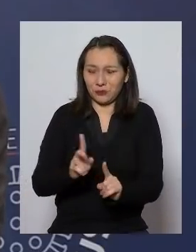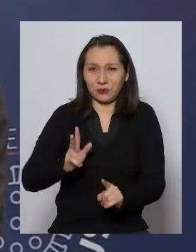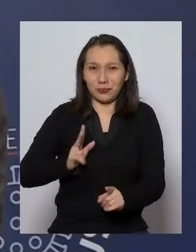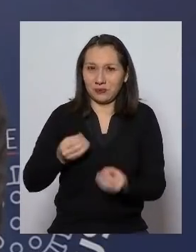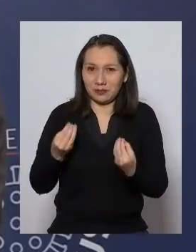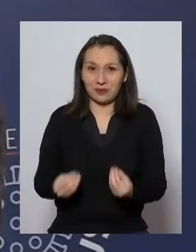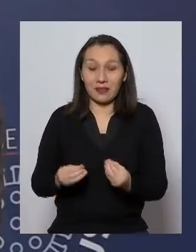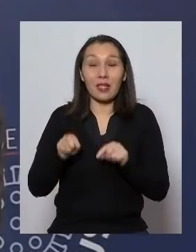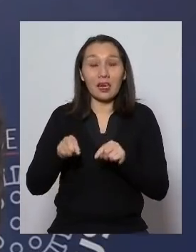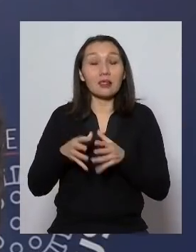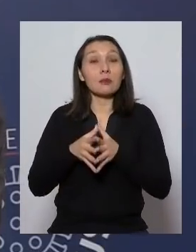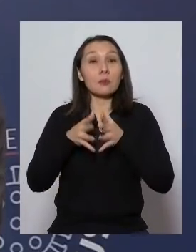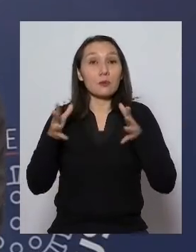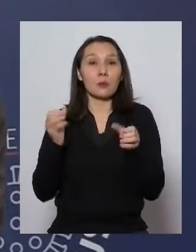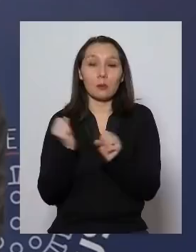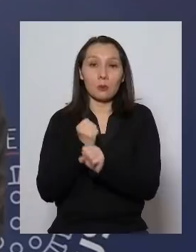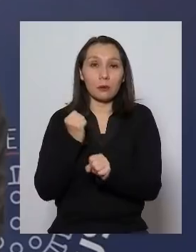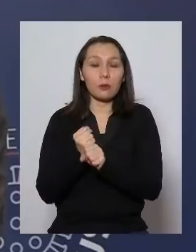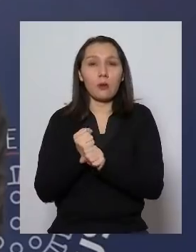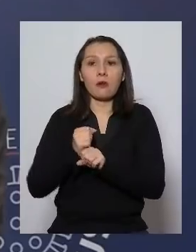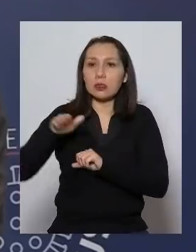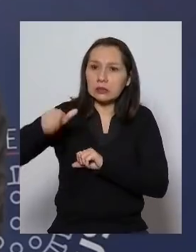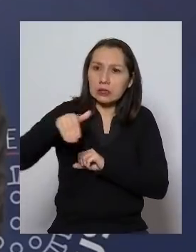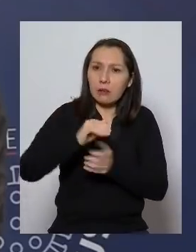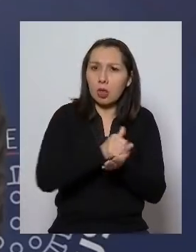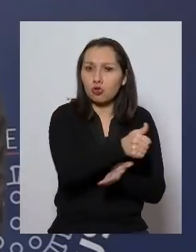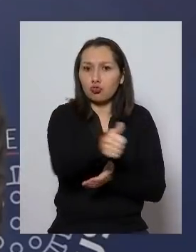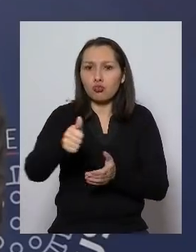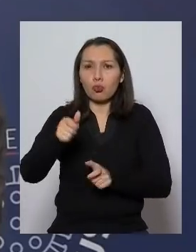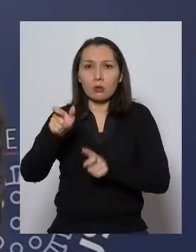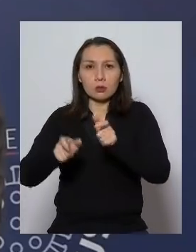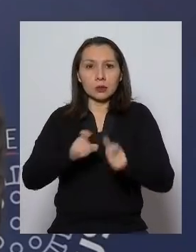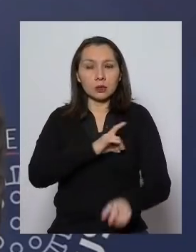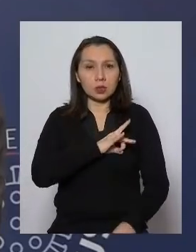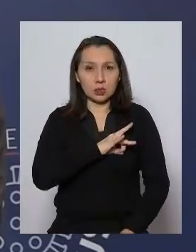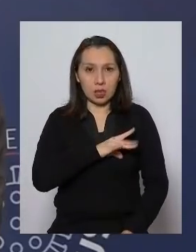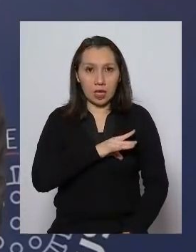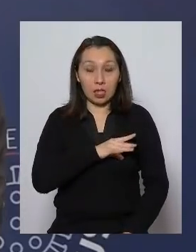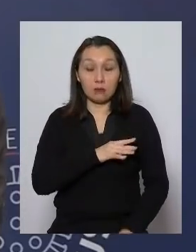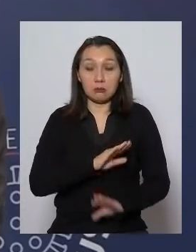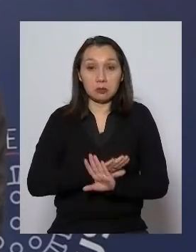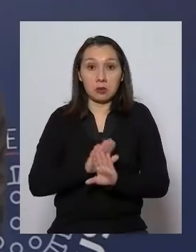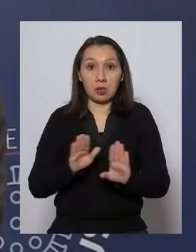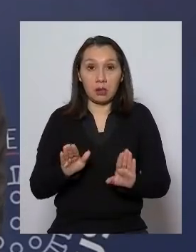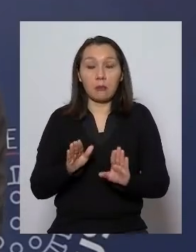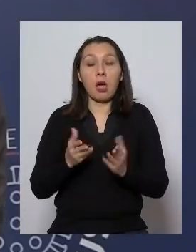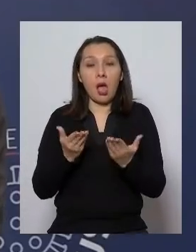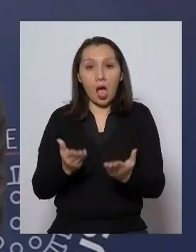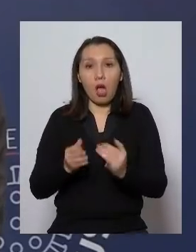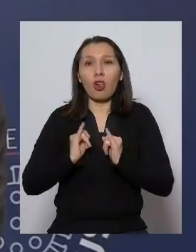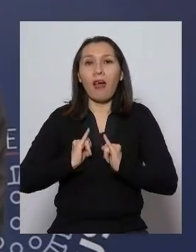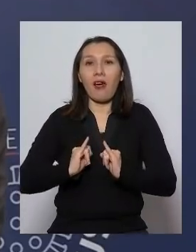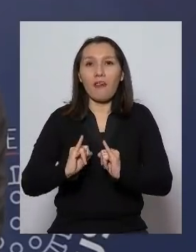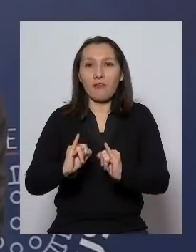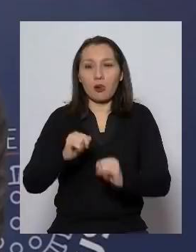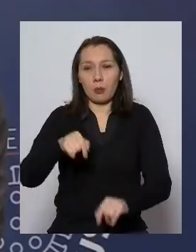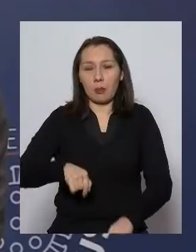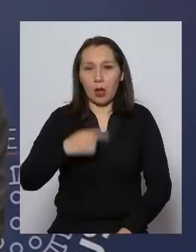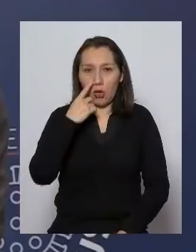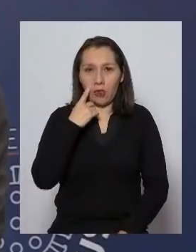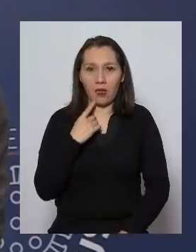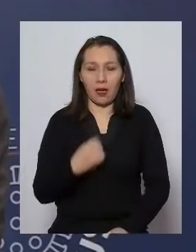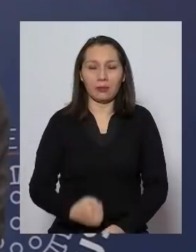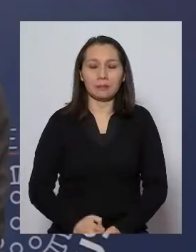correcto para esta gran tarea que convoca a todos los chilenos. Sin decir más, pasamos al informe del día de